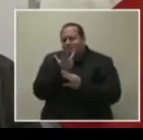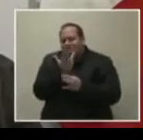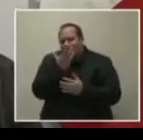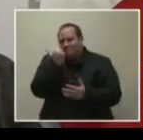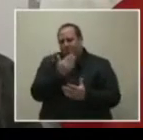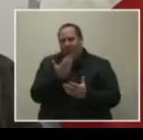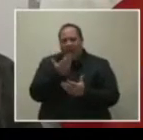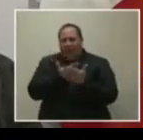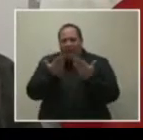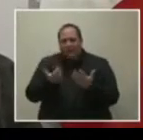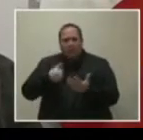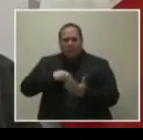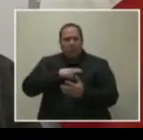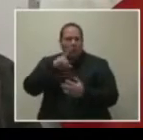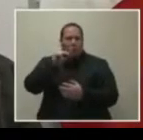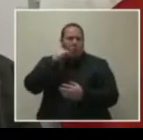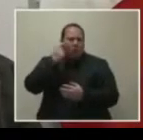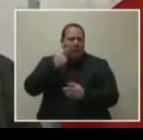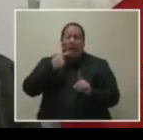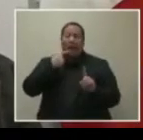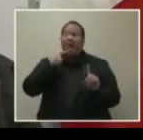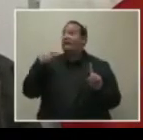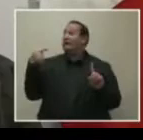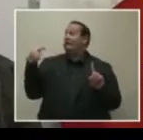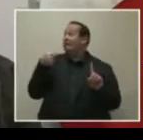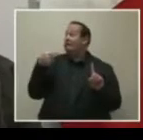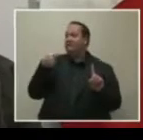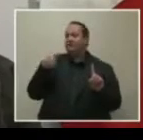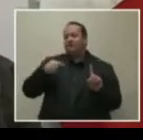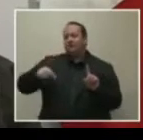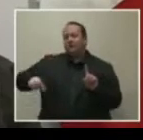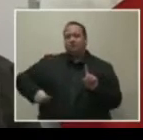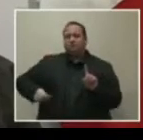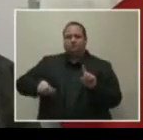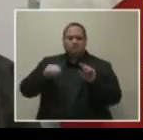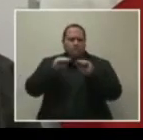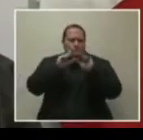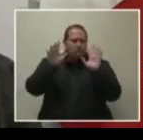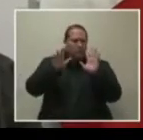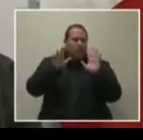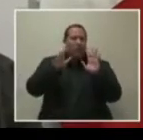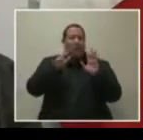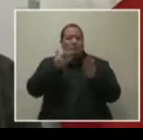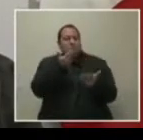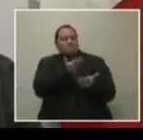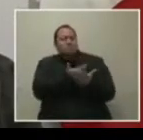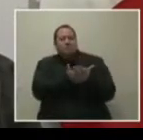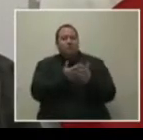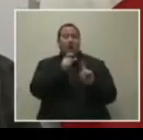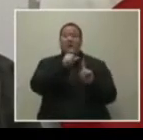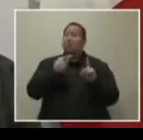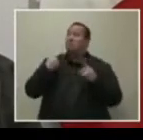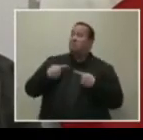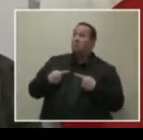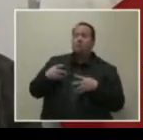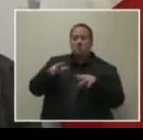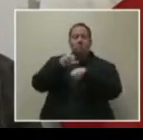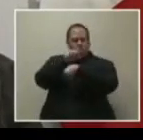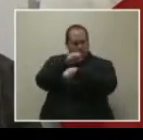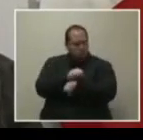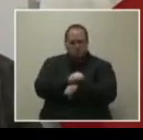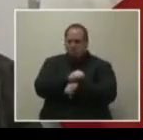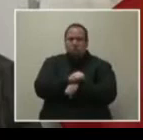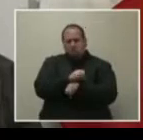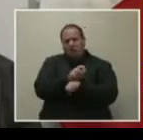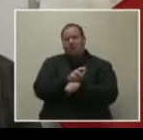queremos señalar a alguien de haber cometido un hecho cuando no tenemos técnicamente cómo probar eso. El sujeto en cuestión no se encuentra detenido. Desde